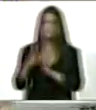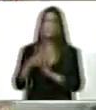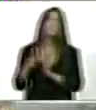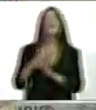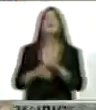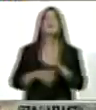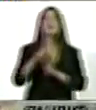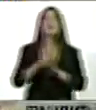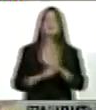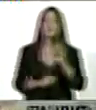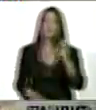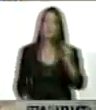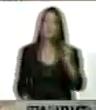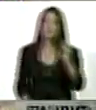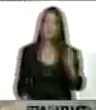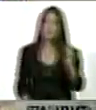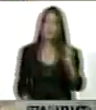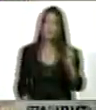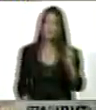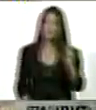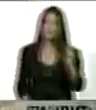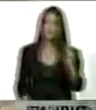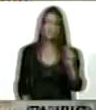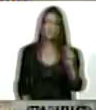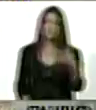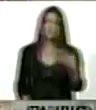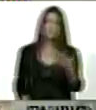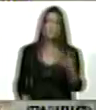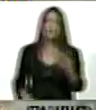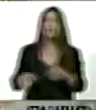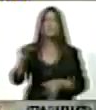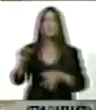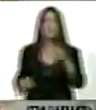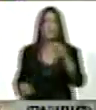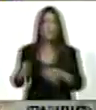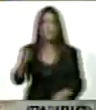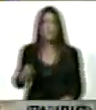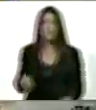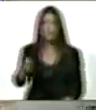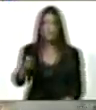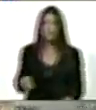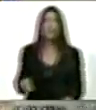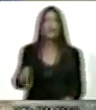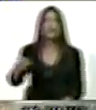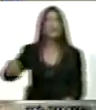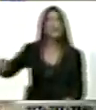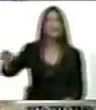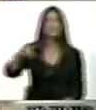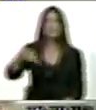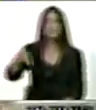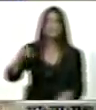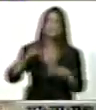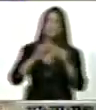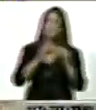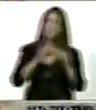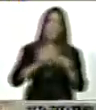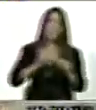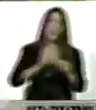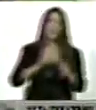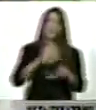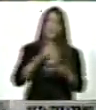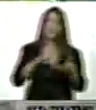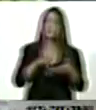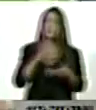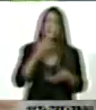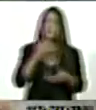la Constitución de la República Bolivariana de Venezuela que el Tribunal Supremo de Justicia en sala constitucional corregirá cualquier